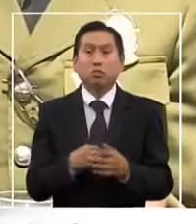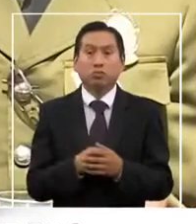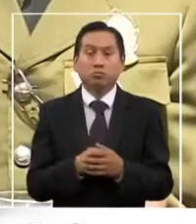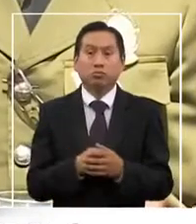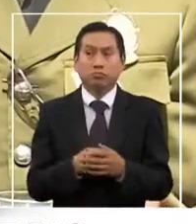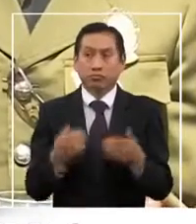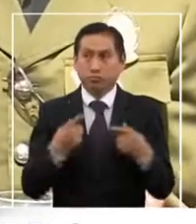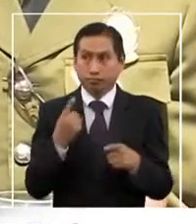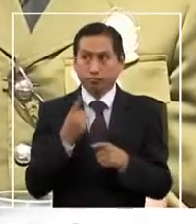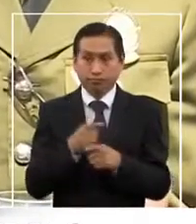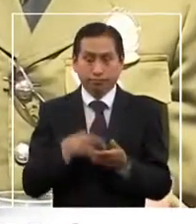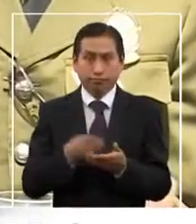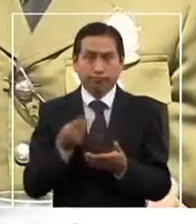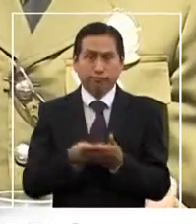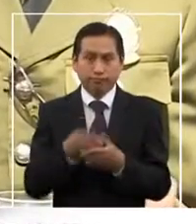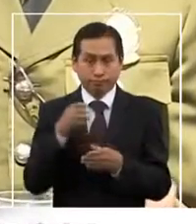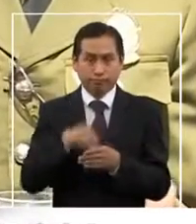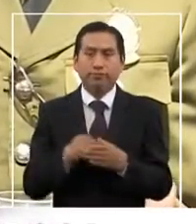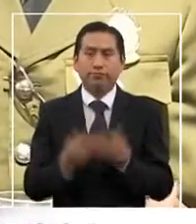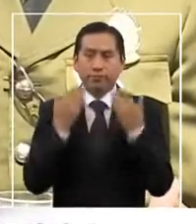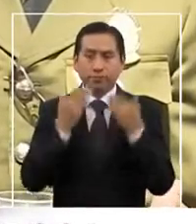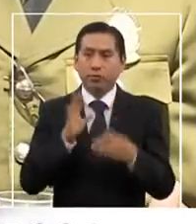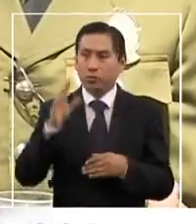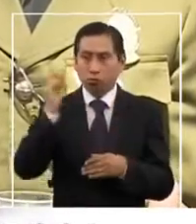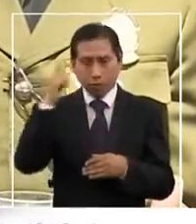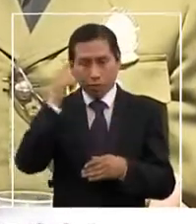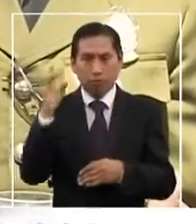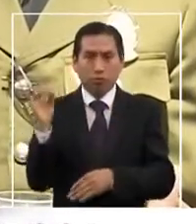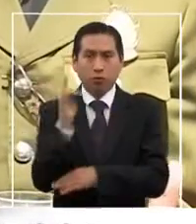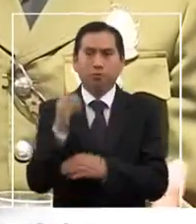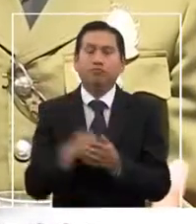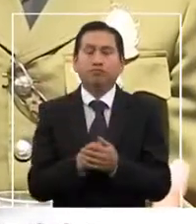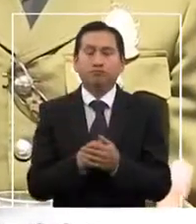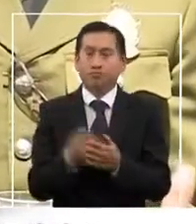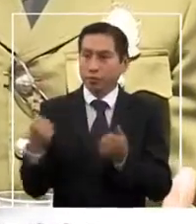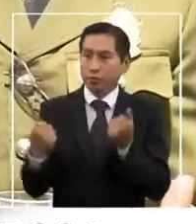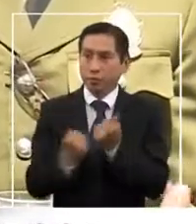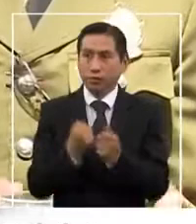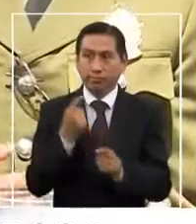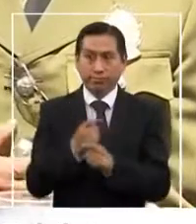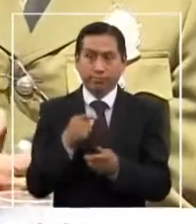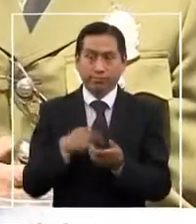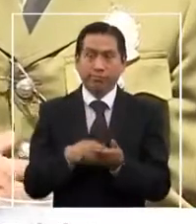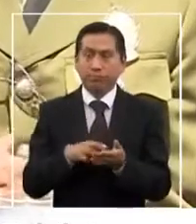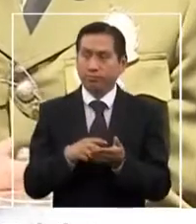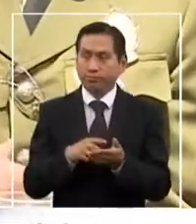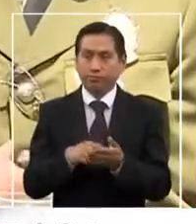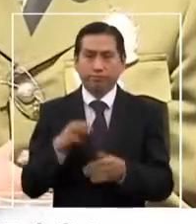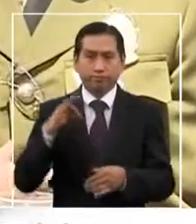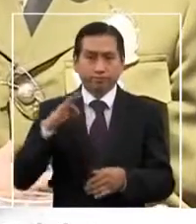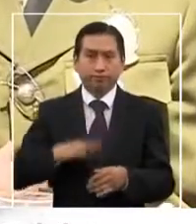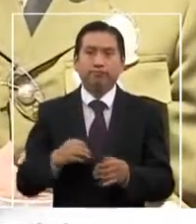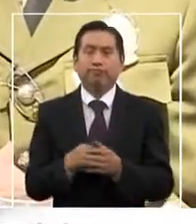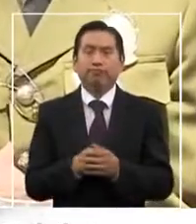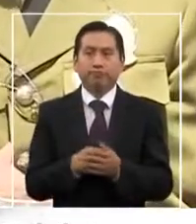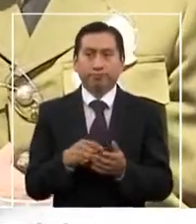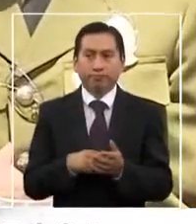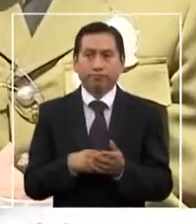Hemos conseguido fondos gracias al gobierno americano, nos está apoyando y eso va a servir para, quiero